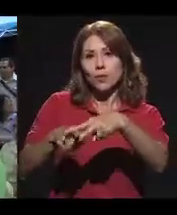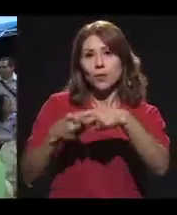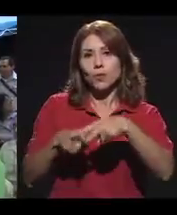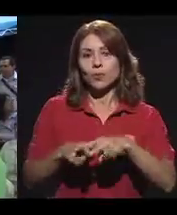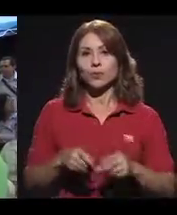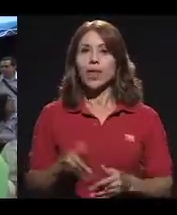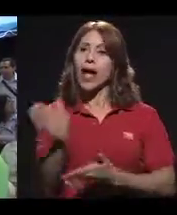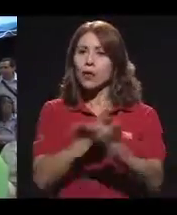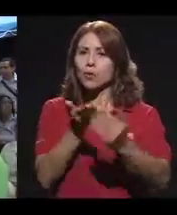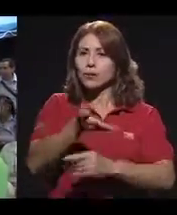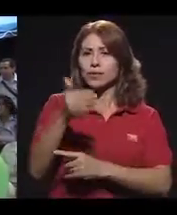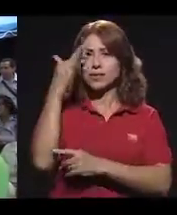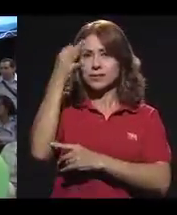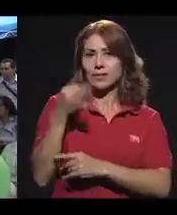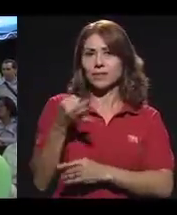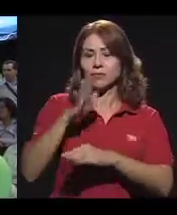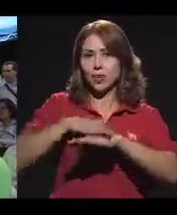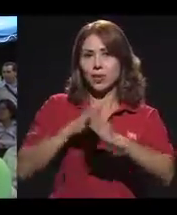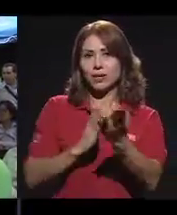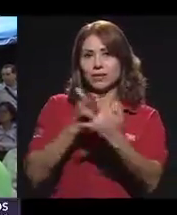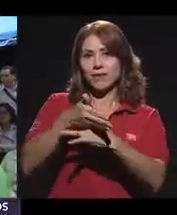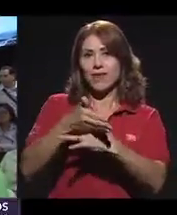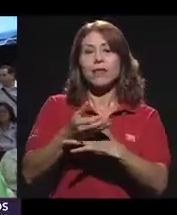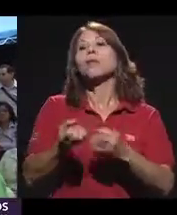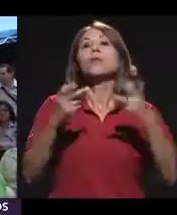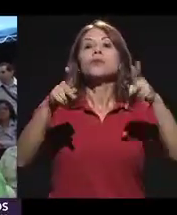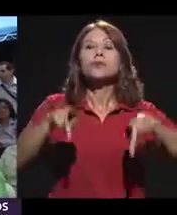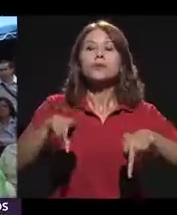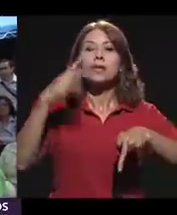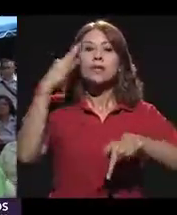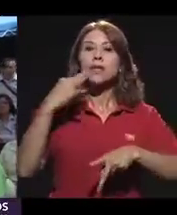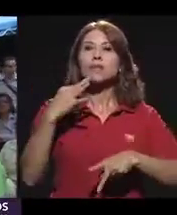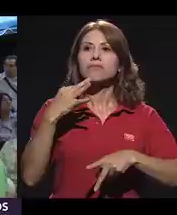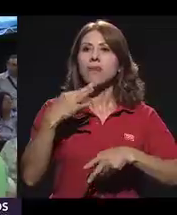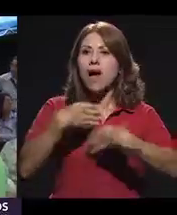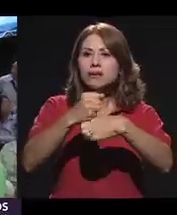digamos, frente a la accesibilidad. Uno, considerar que la accesibilidad es fea,